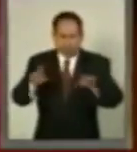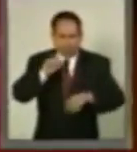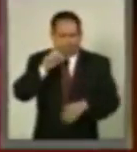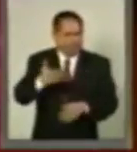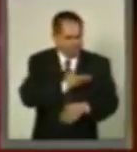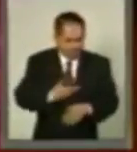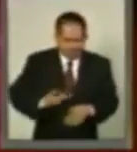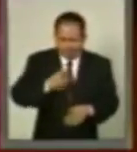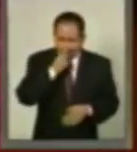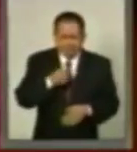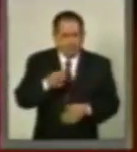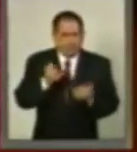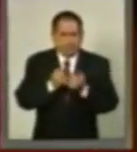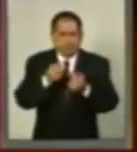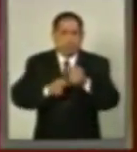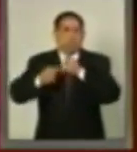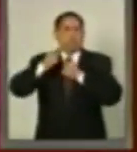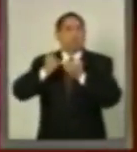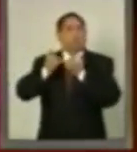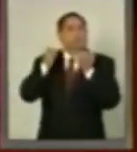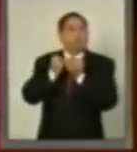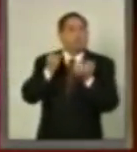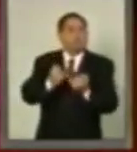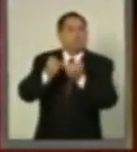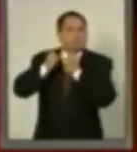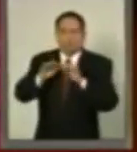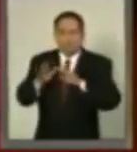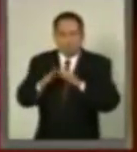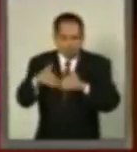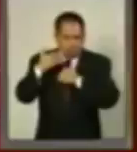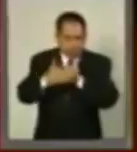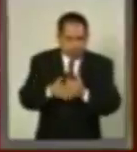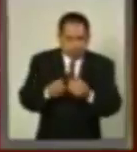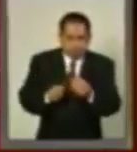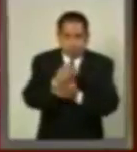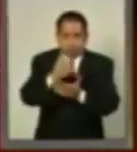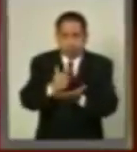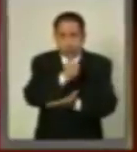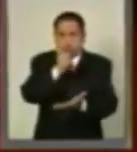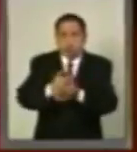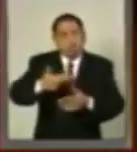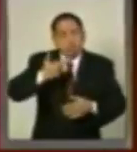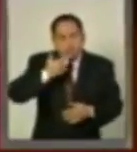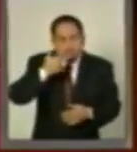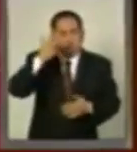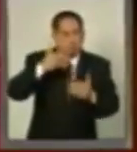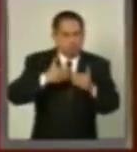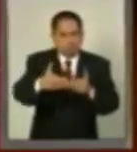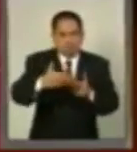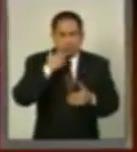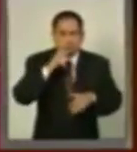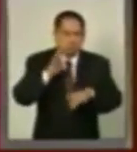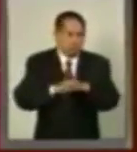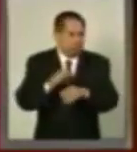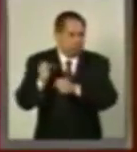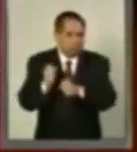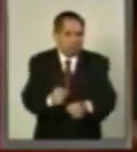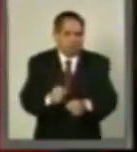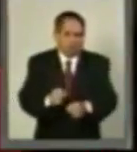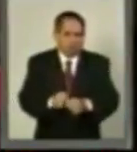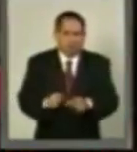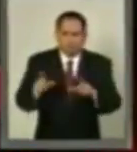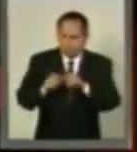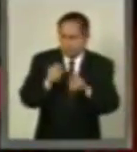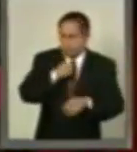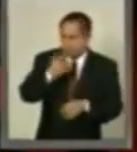presidente, a la normalidad. Queremos hacer ciudades mejores, con mayores fortalezas. Es